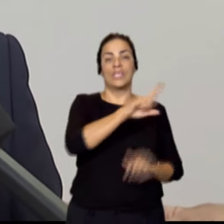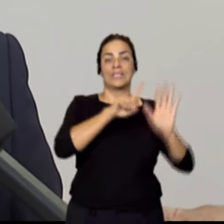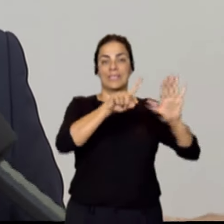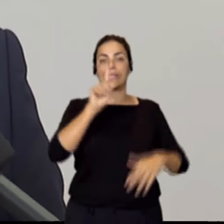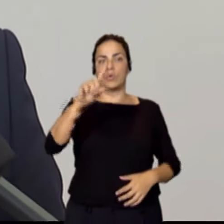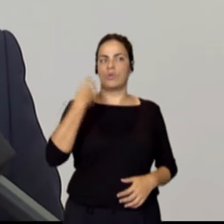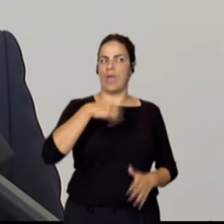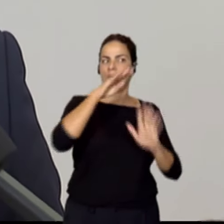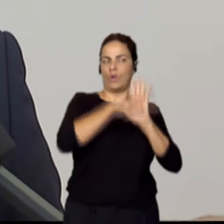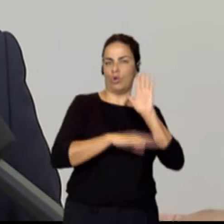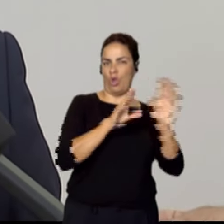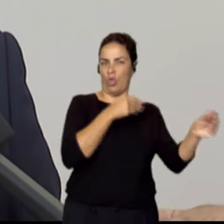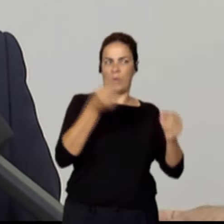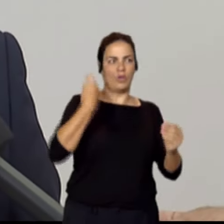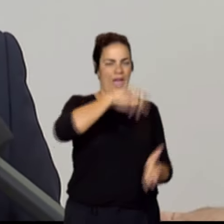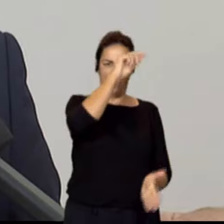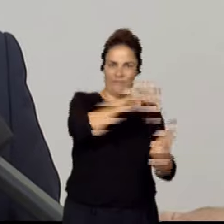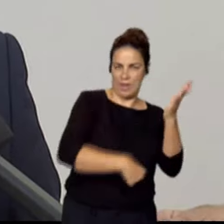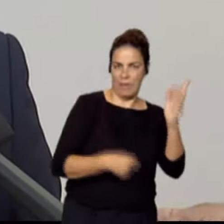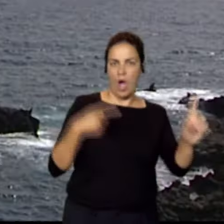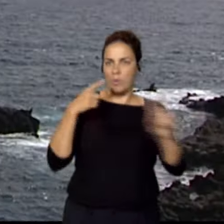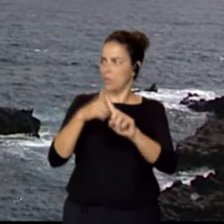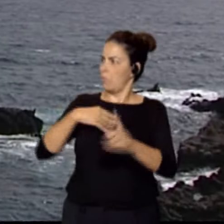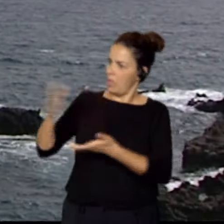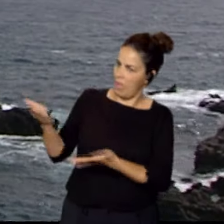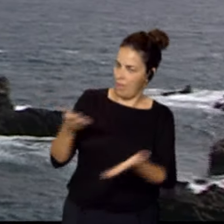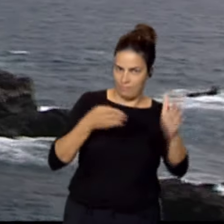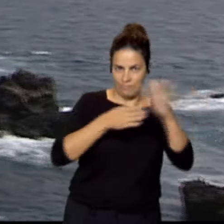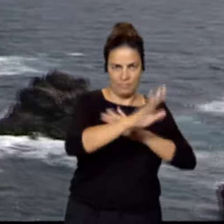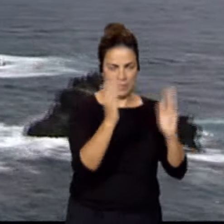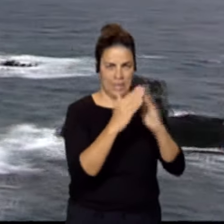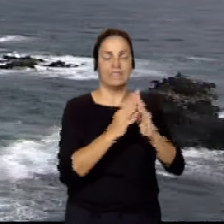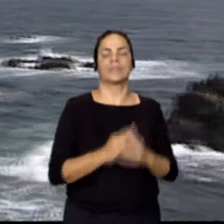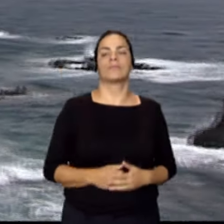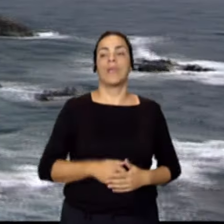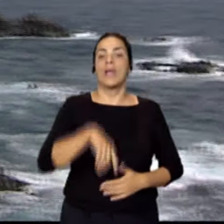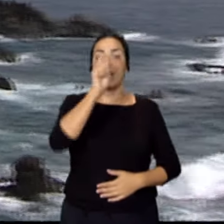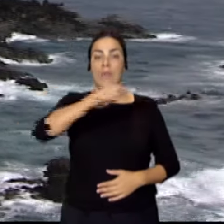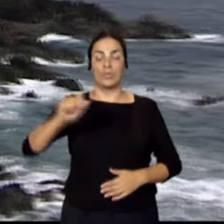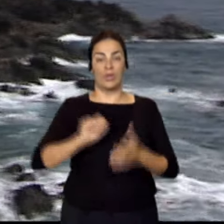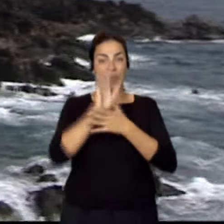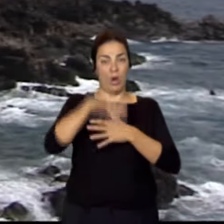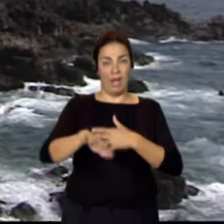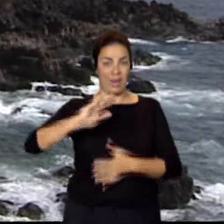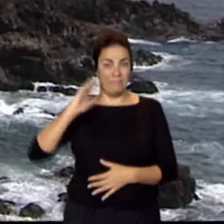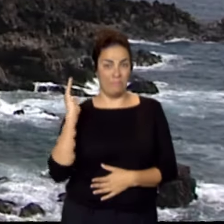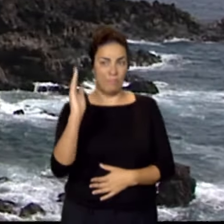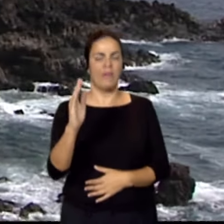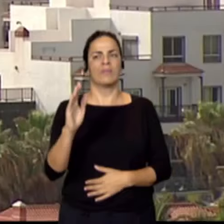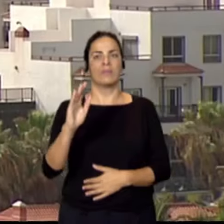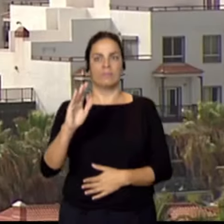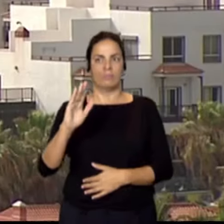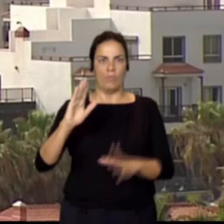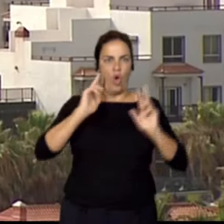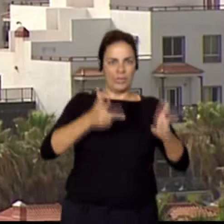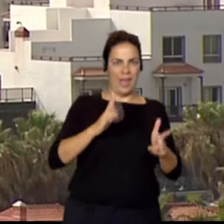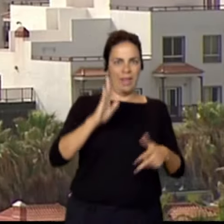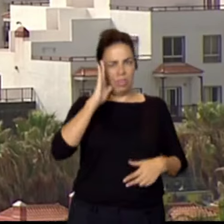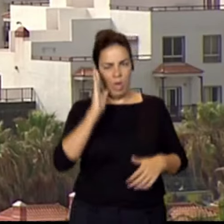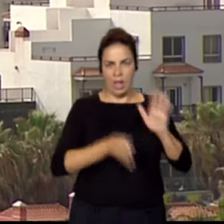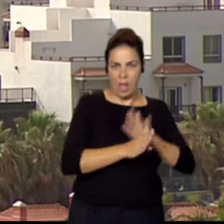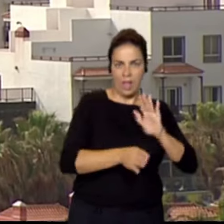poder acceder a a las mismas a las personas afectadas por el tajogaite que aún pernoctan en hoteles se les ha puesto una fecha